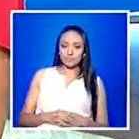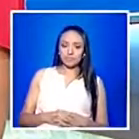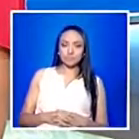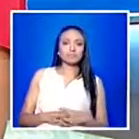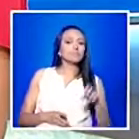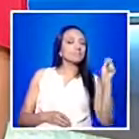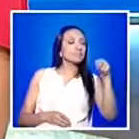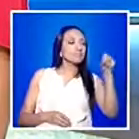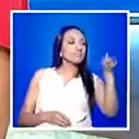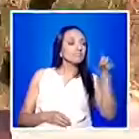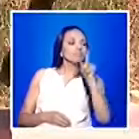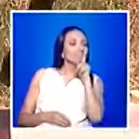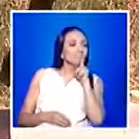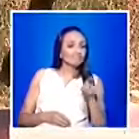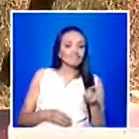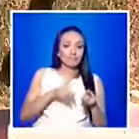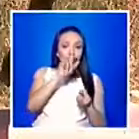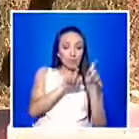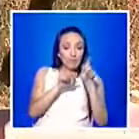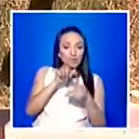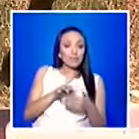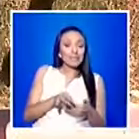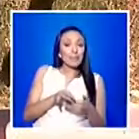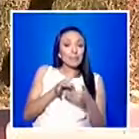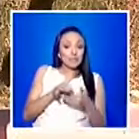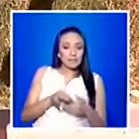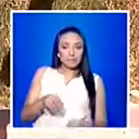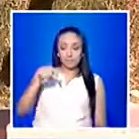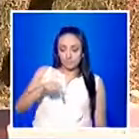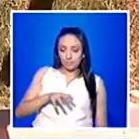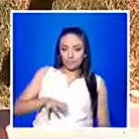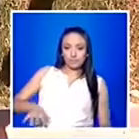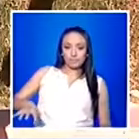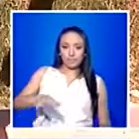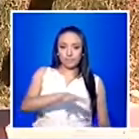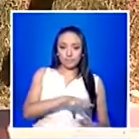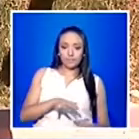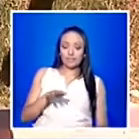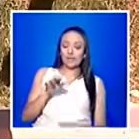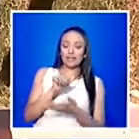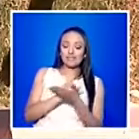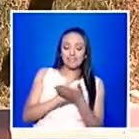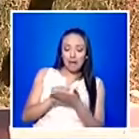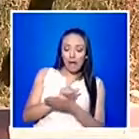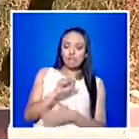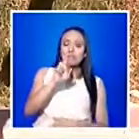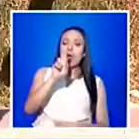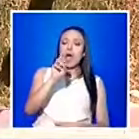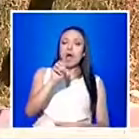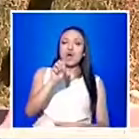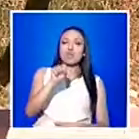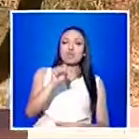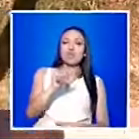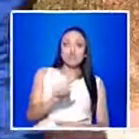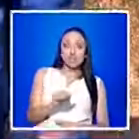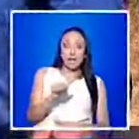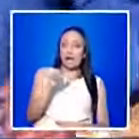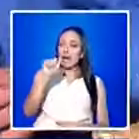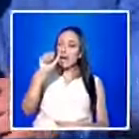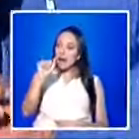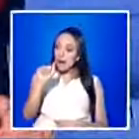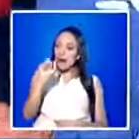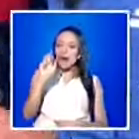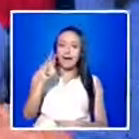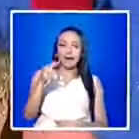Así es, Andrea, están muy pendientes los vecinos. Estamos en Santa Rosa de la Argelia, eso es en el sur de la capital. Y miren ustedes, vamos